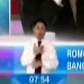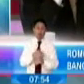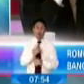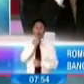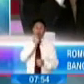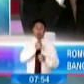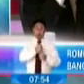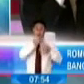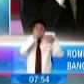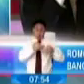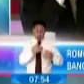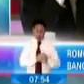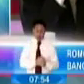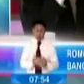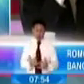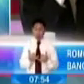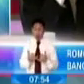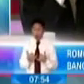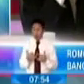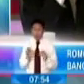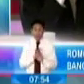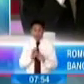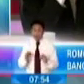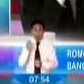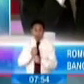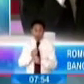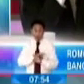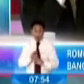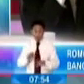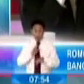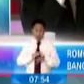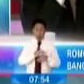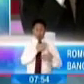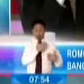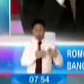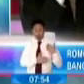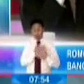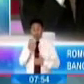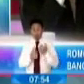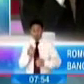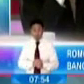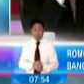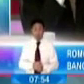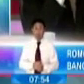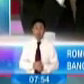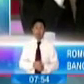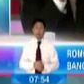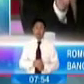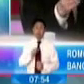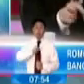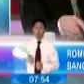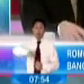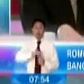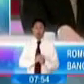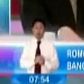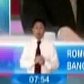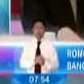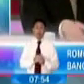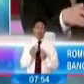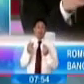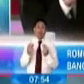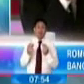un empleo formal y hoy entran al desempleo precisamente por todo lo que ha provocado esta crisis tan grande, puedan reclamar de manera